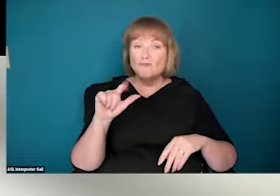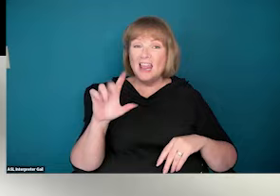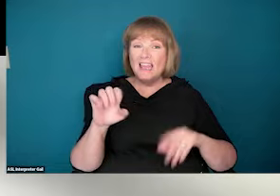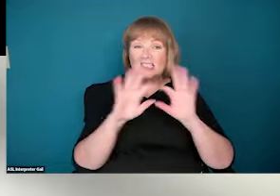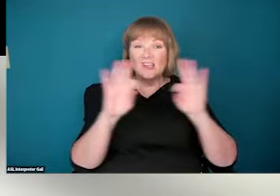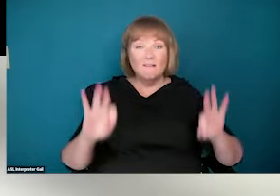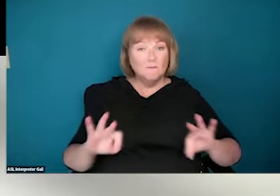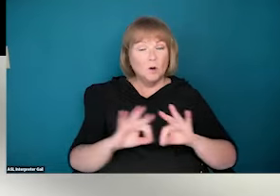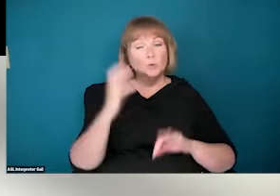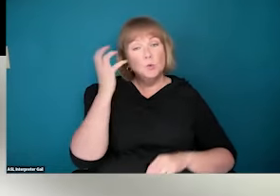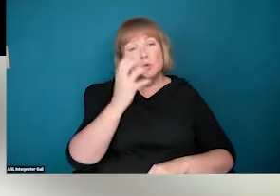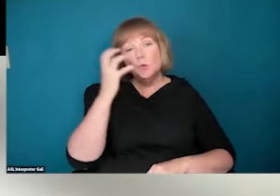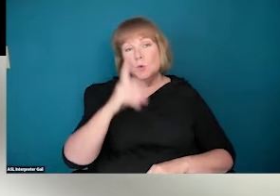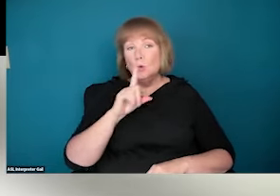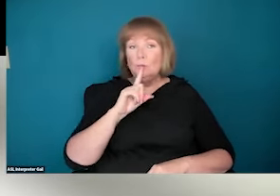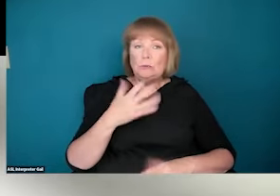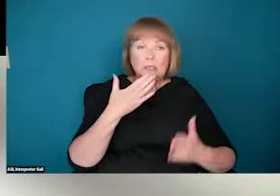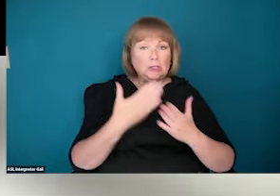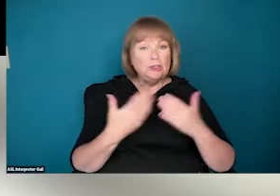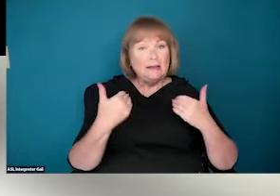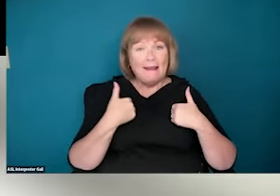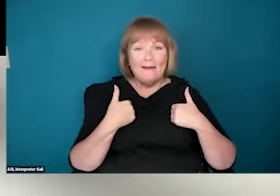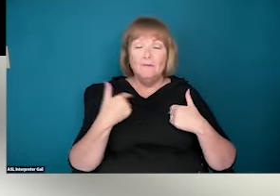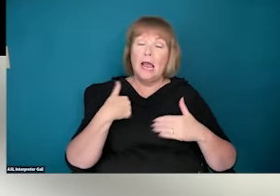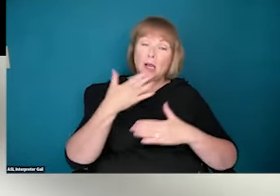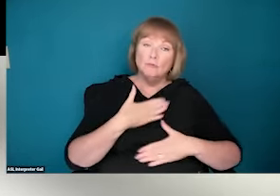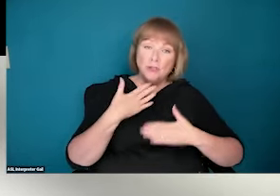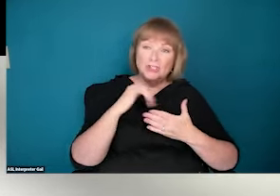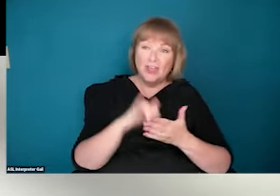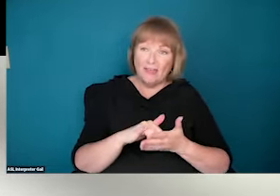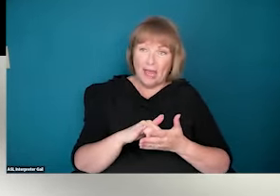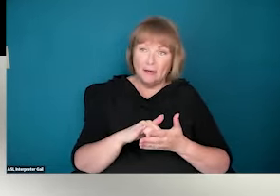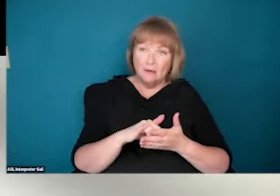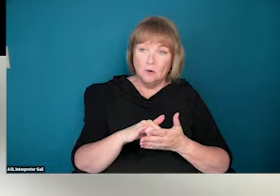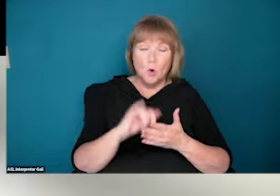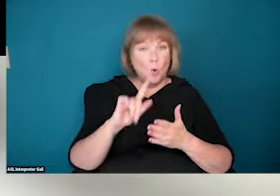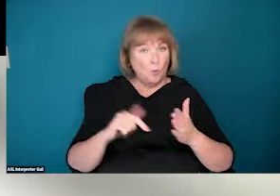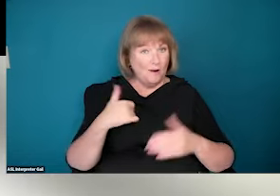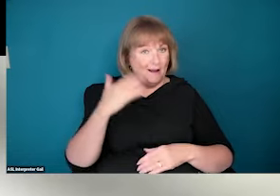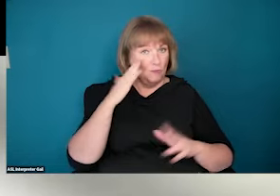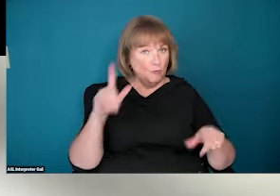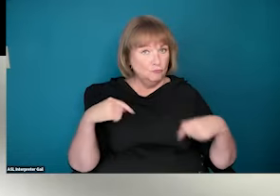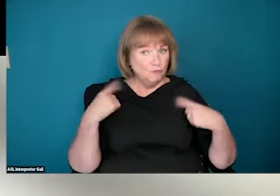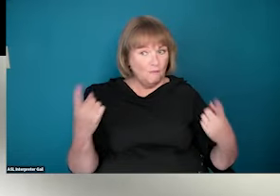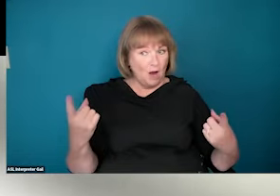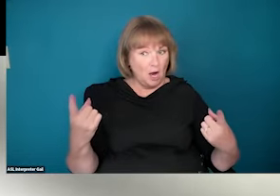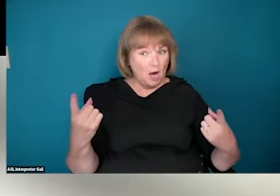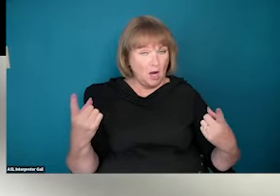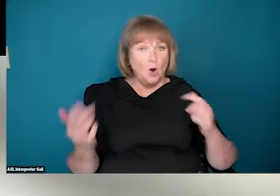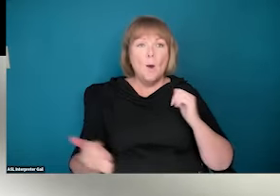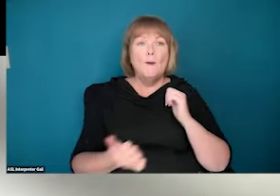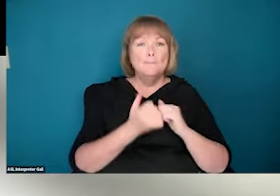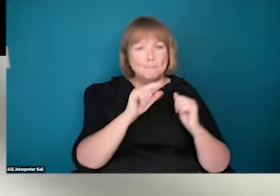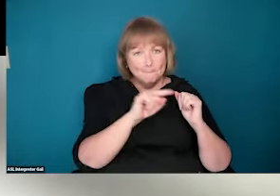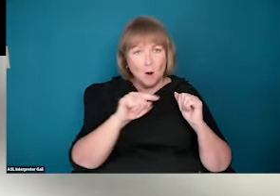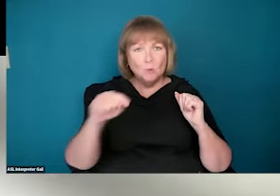Entonces hay un reconocimiento, o sea, que celebra la utilidad de las formas de